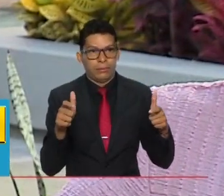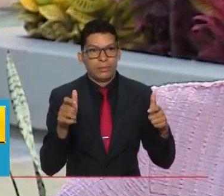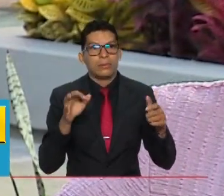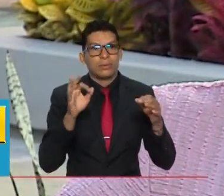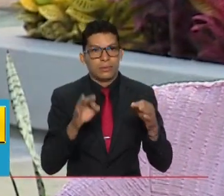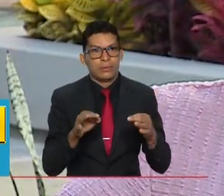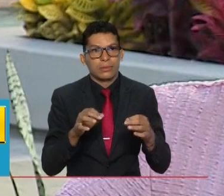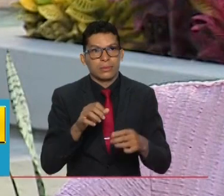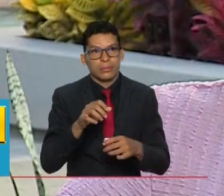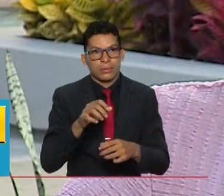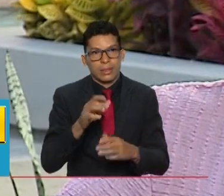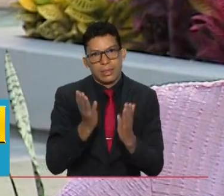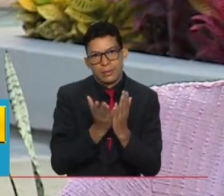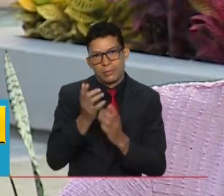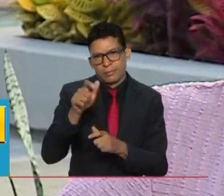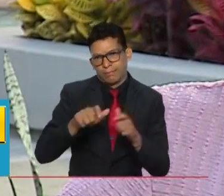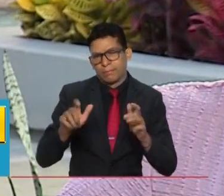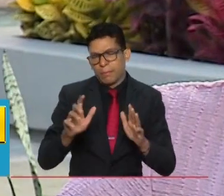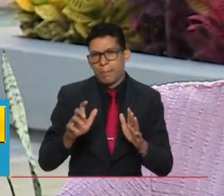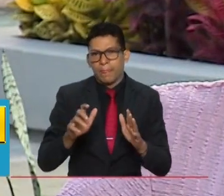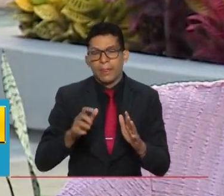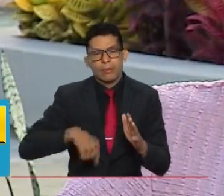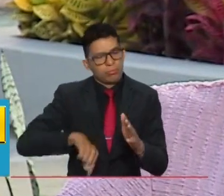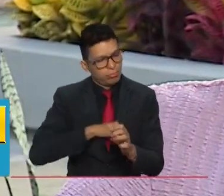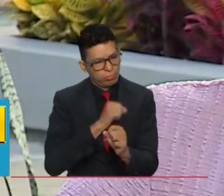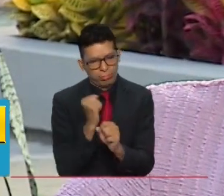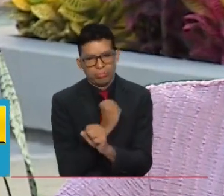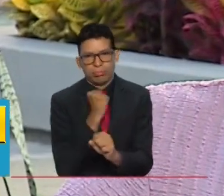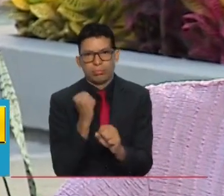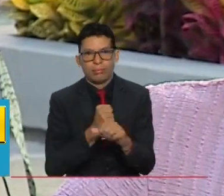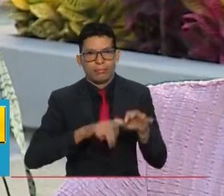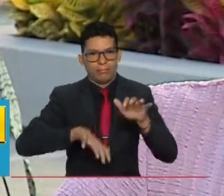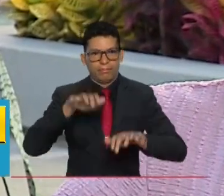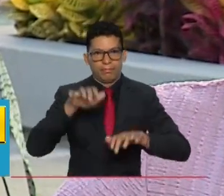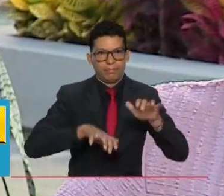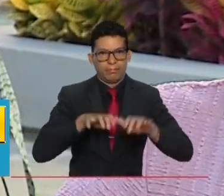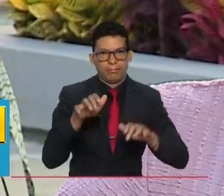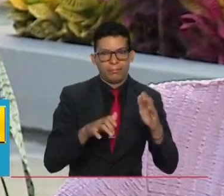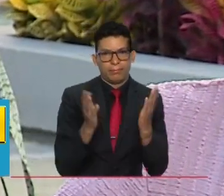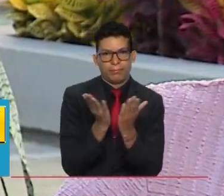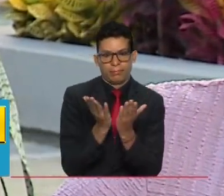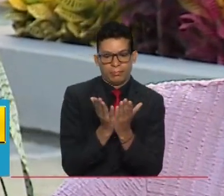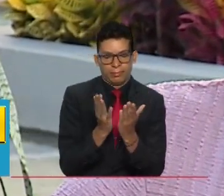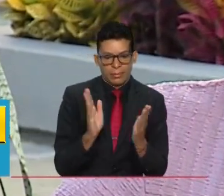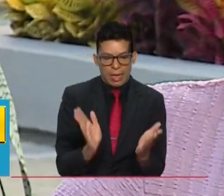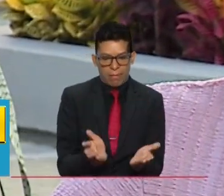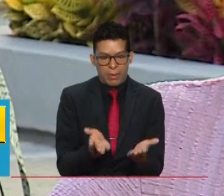población estudiantil, pero seguiremos trabajando desde la Secretaría de Educación pues, para mejorar